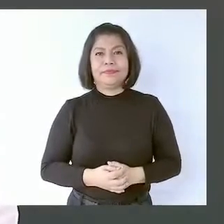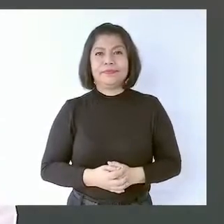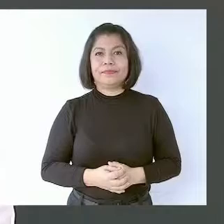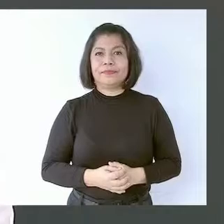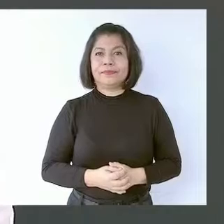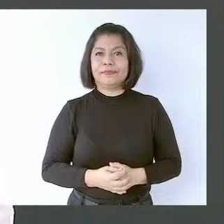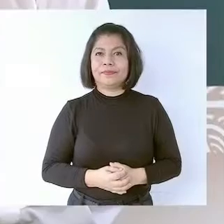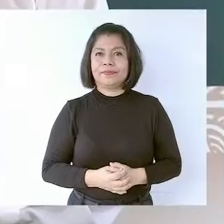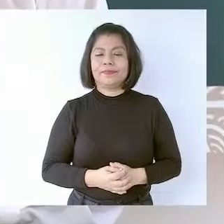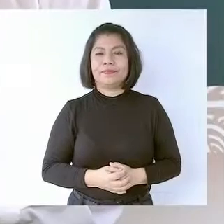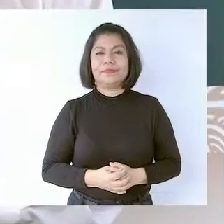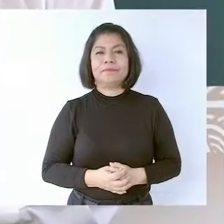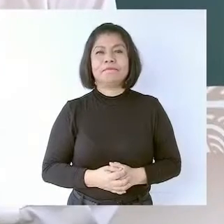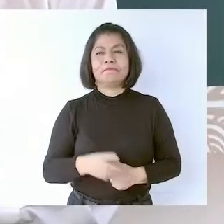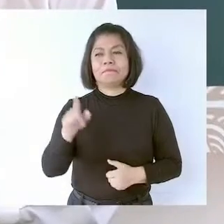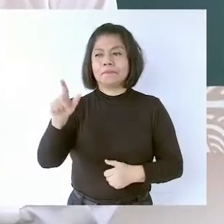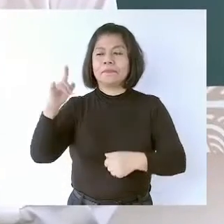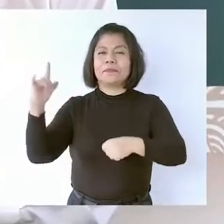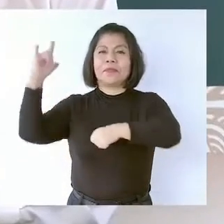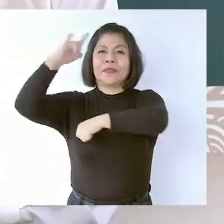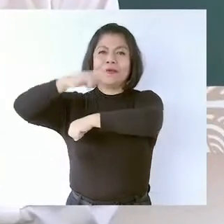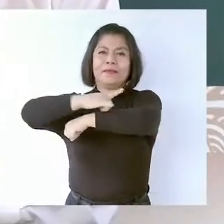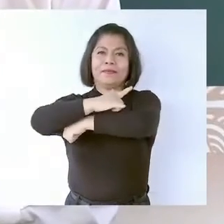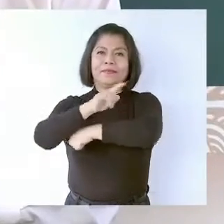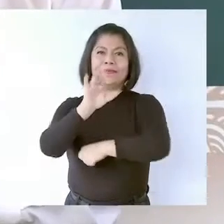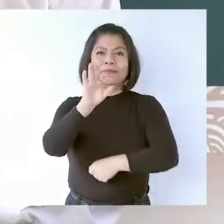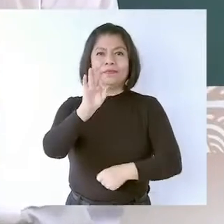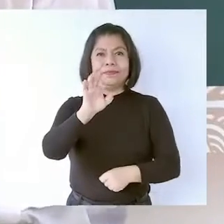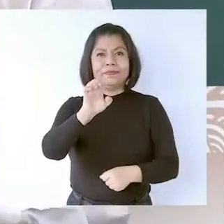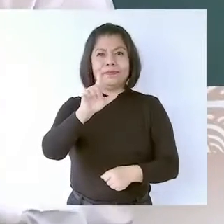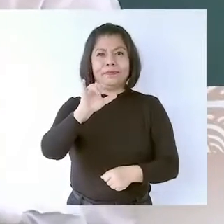en el aeropuerto Felipe Ángeles.